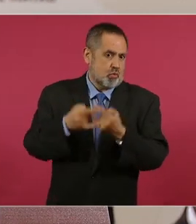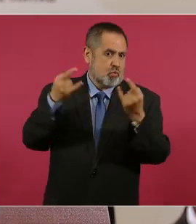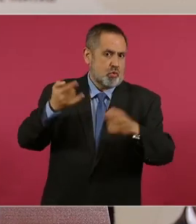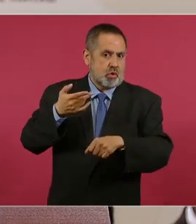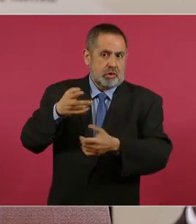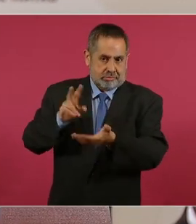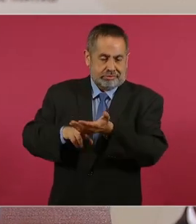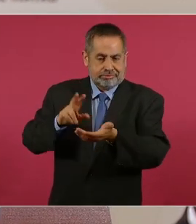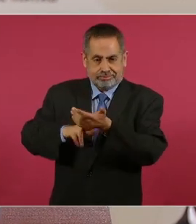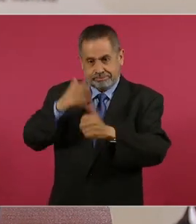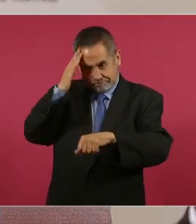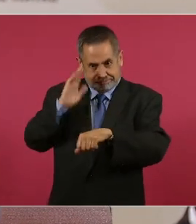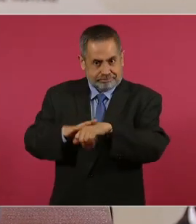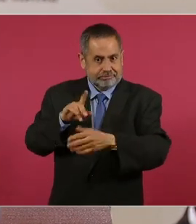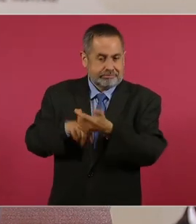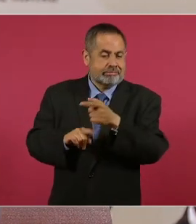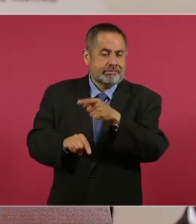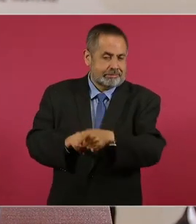histórico,